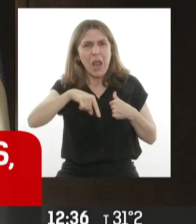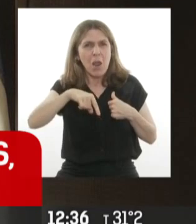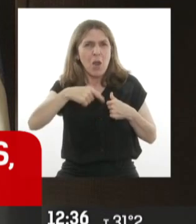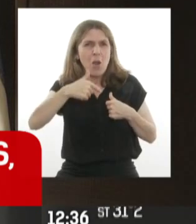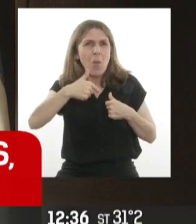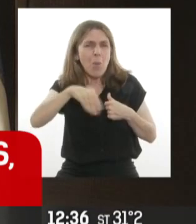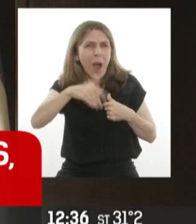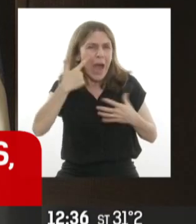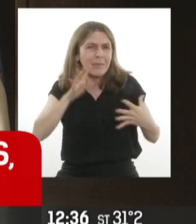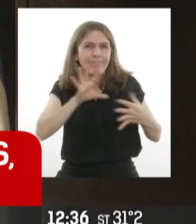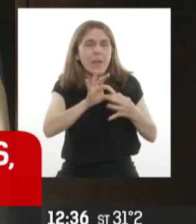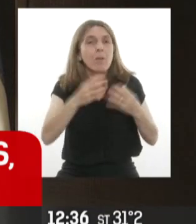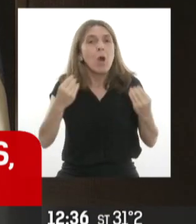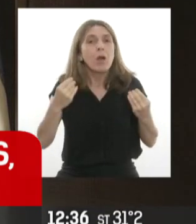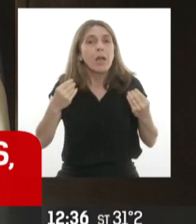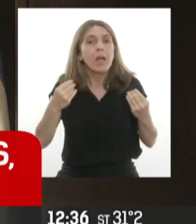porque